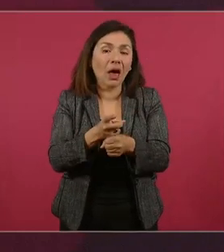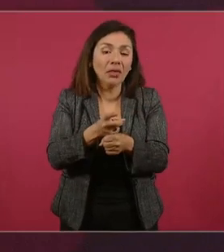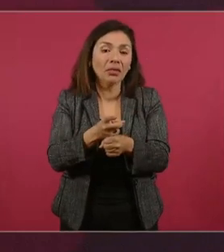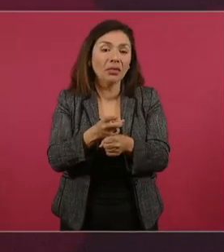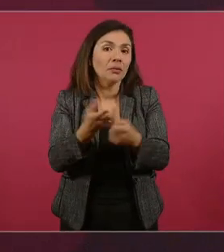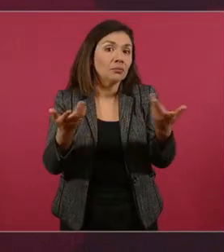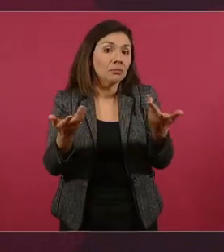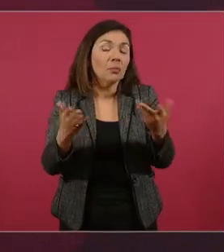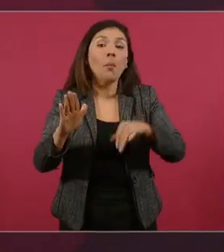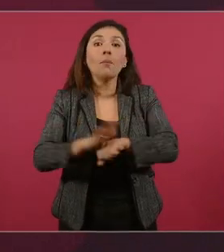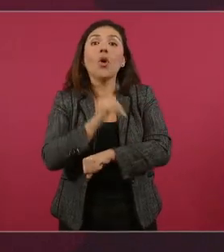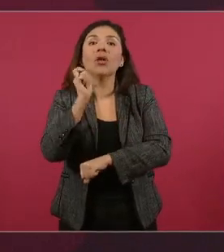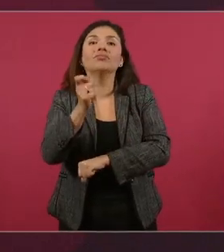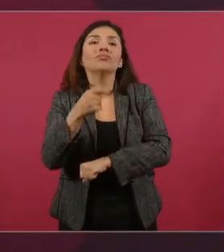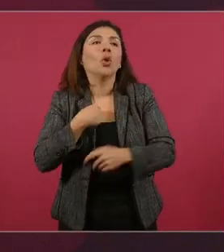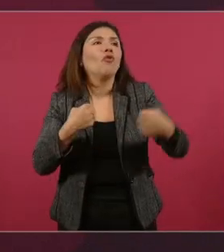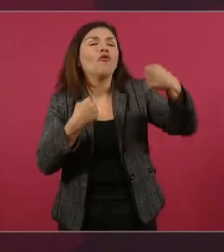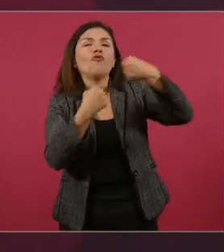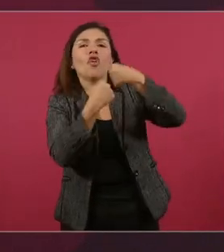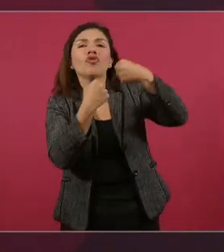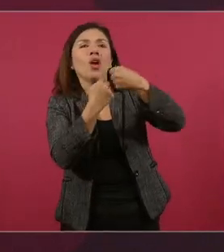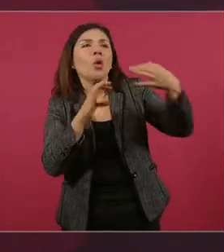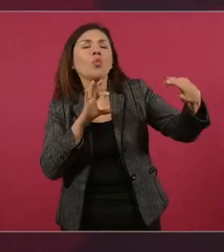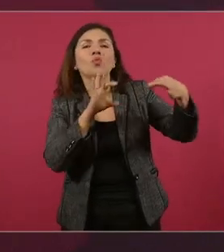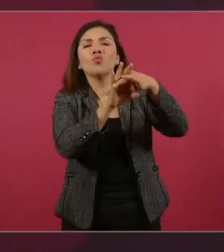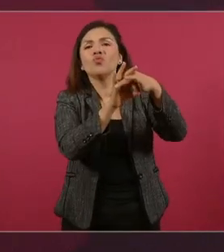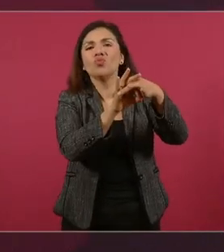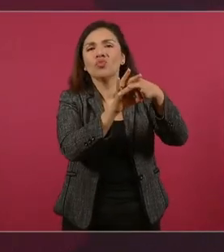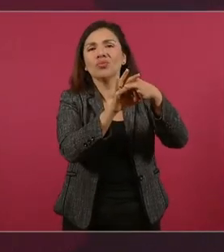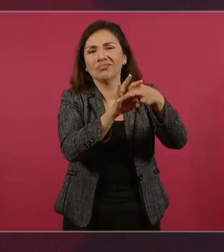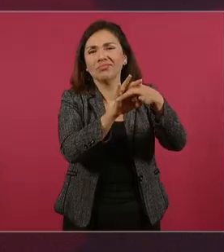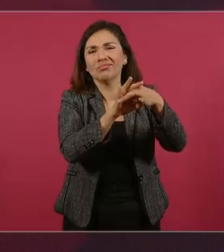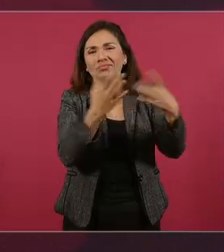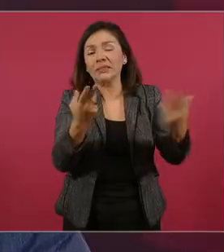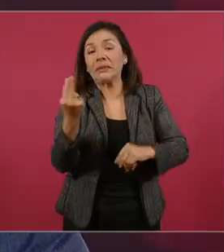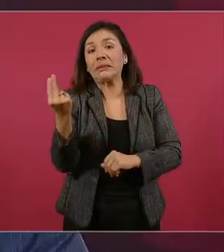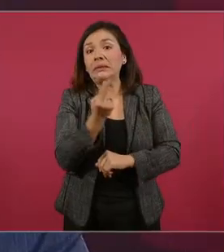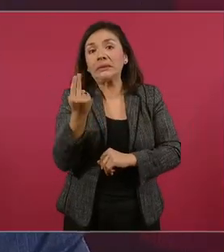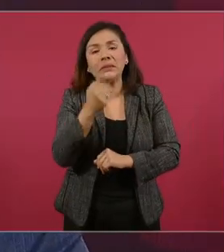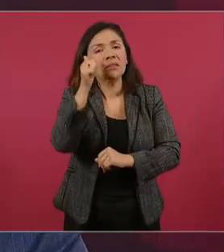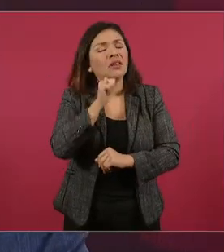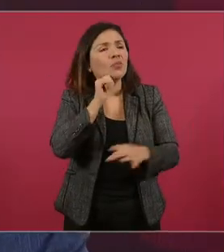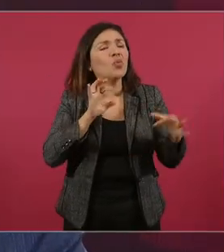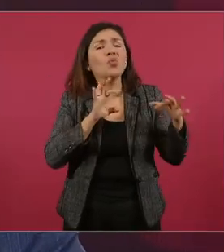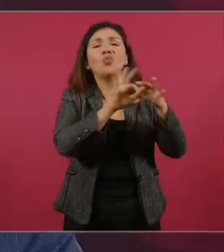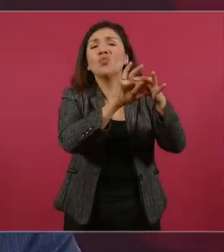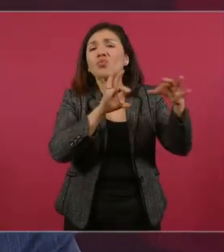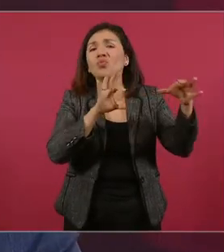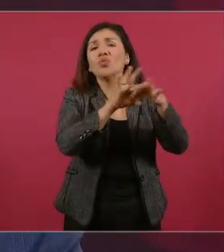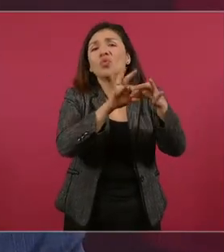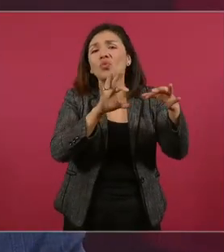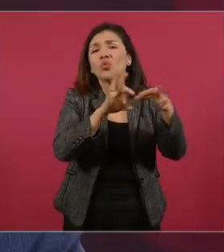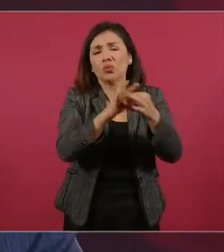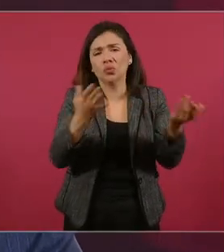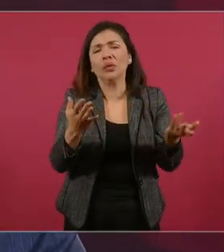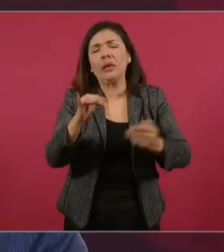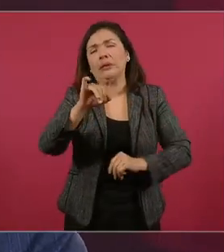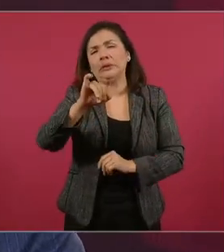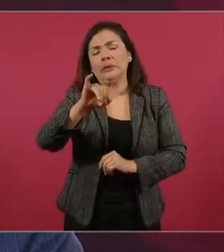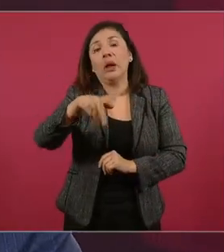por lo que significa nuestra frontera? Necesitamos trabajar conjuntamente. Sí, pero